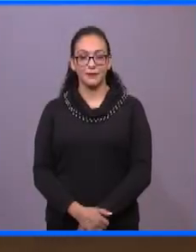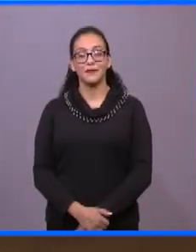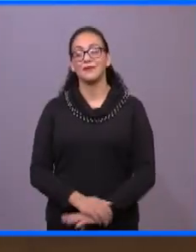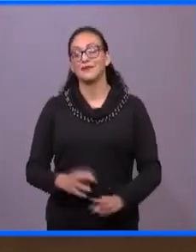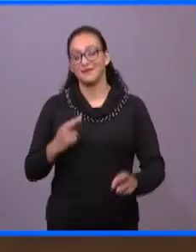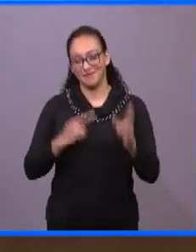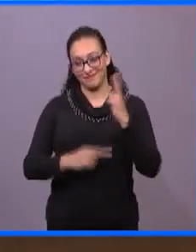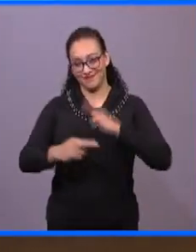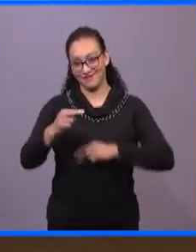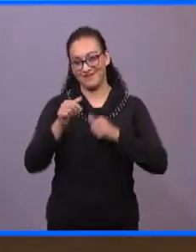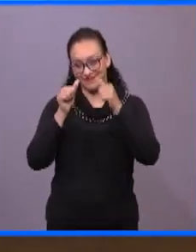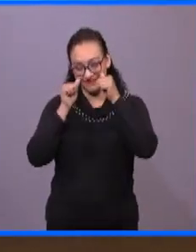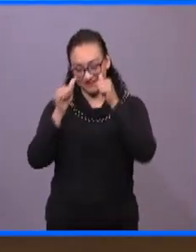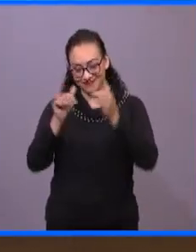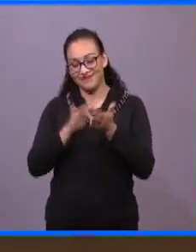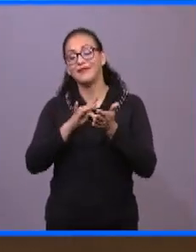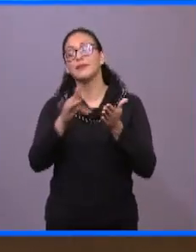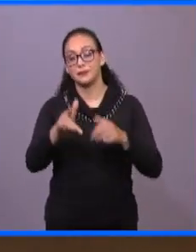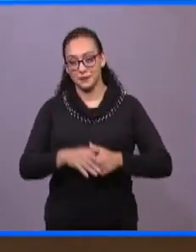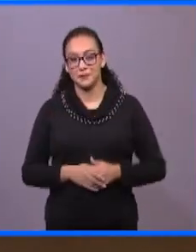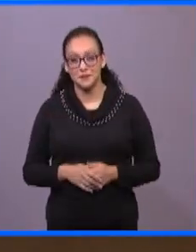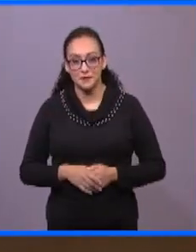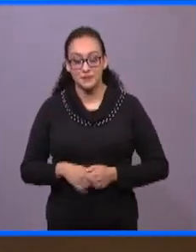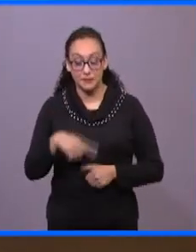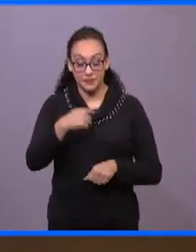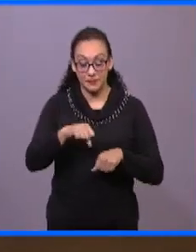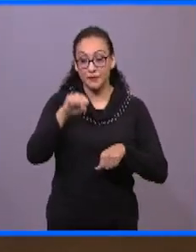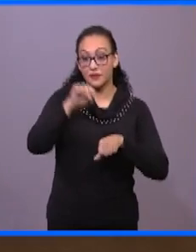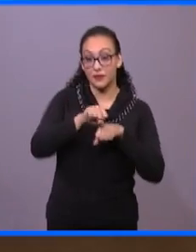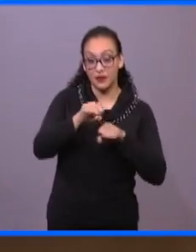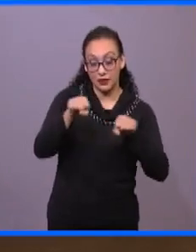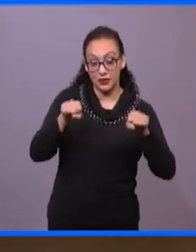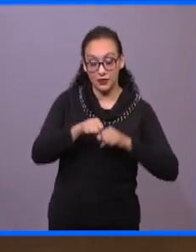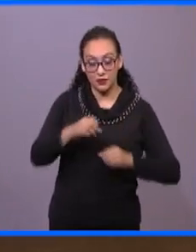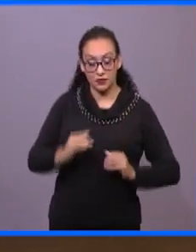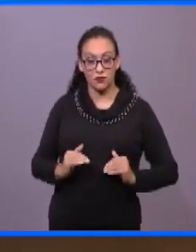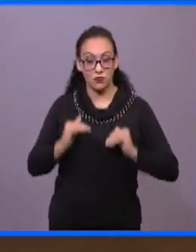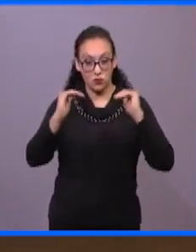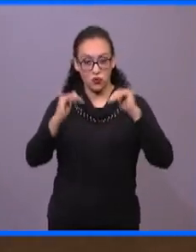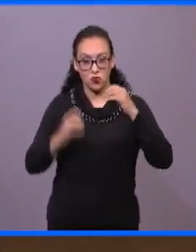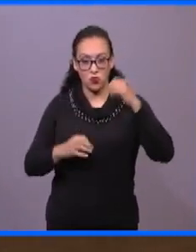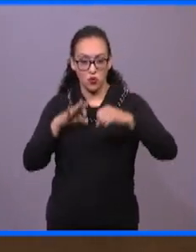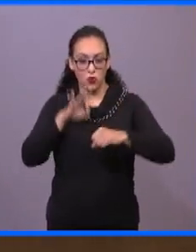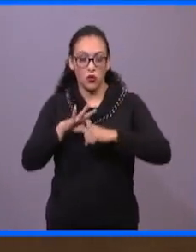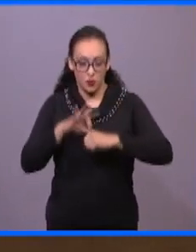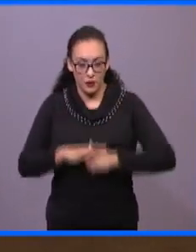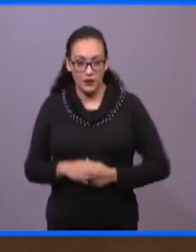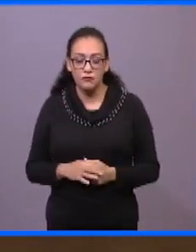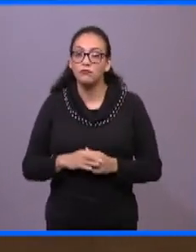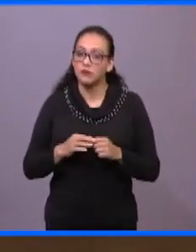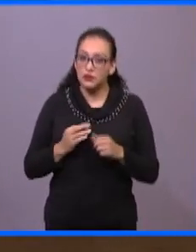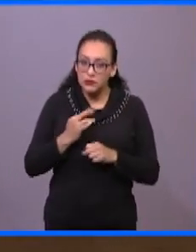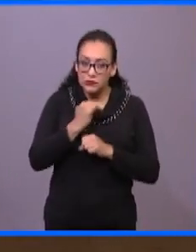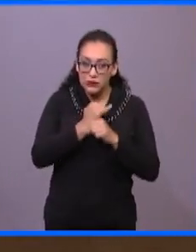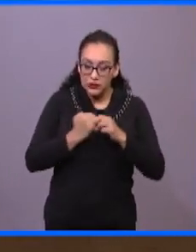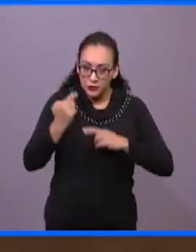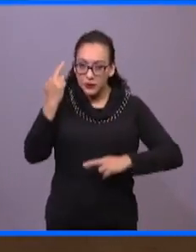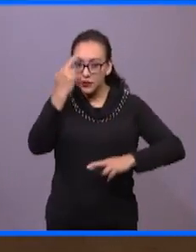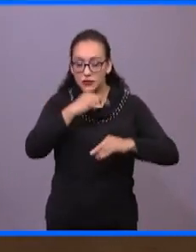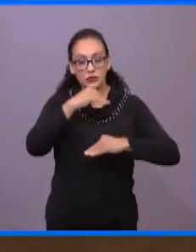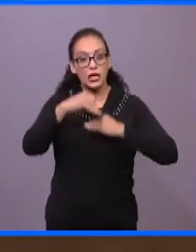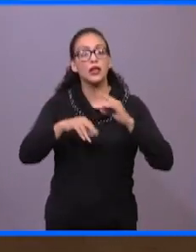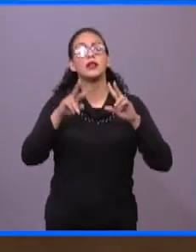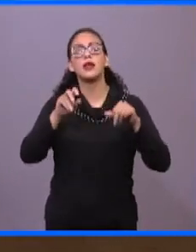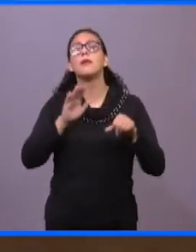Estamos de regreso en Semanario Judicial. Esta semana, la Sala Superior del Tribunal Electoral continuó el análisis de impugnaciones